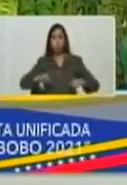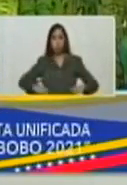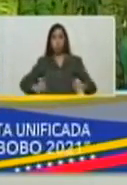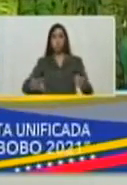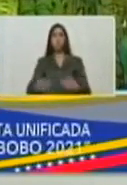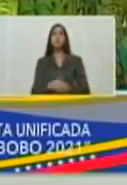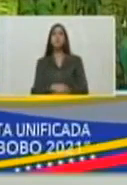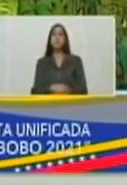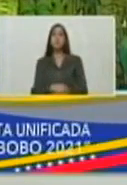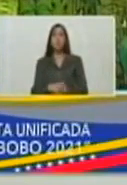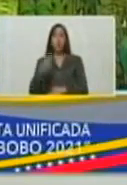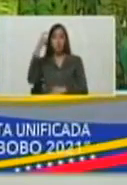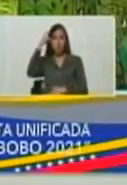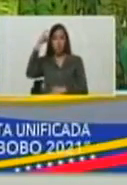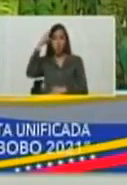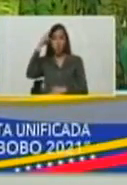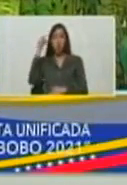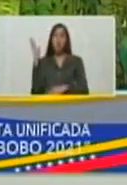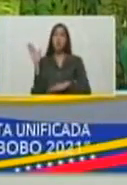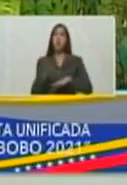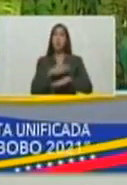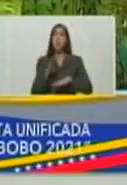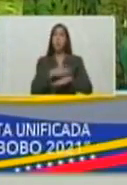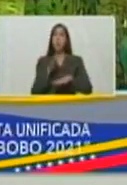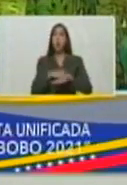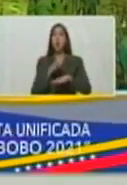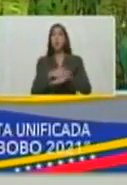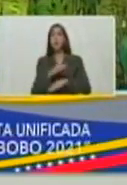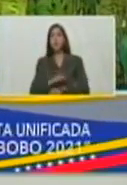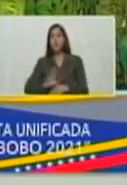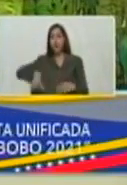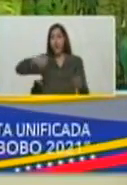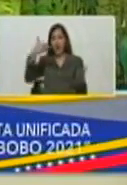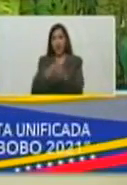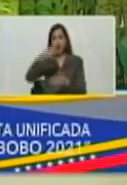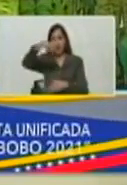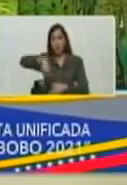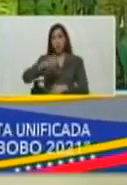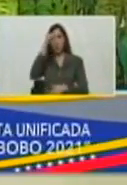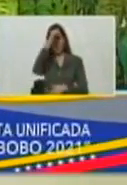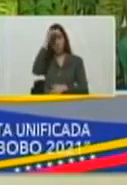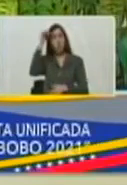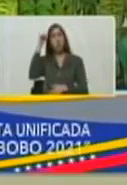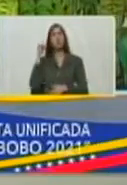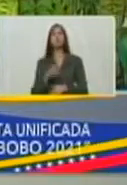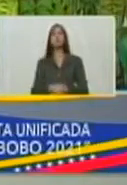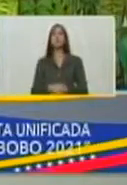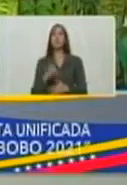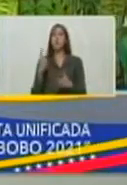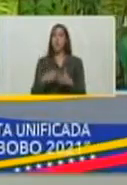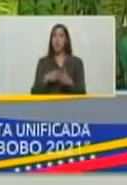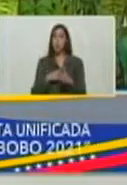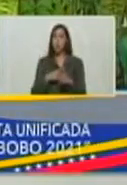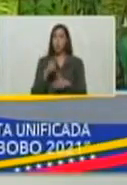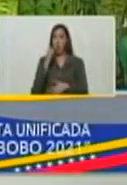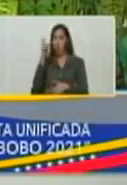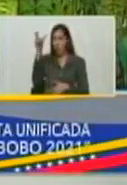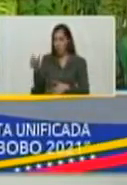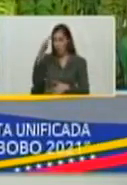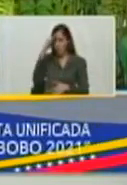durante los días jueves, viernes, sábado y hoy domingo. Así que, general en jefe,